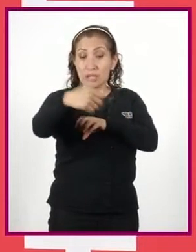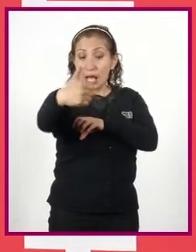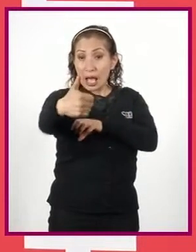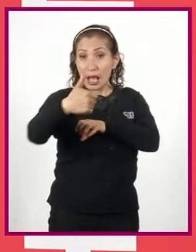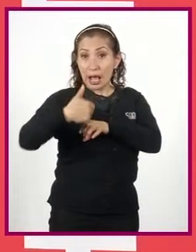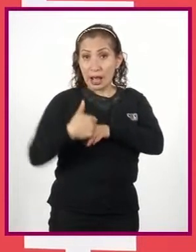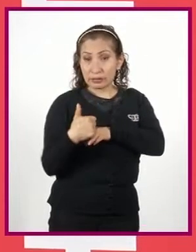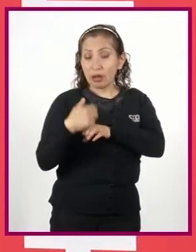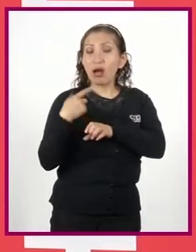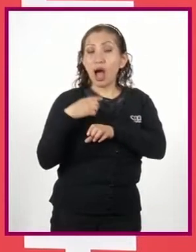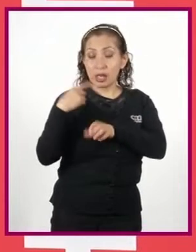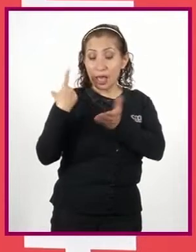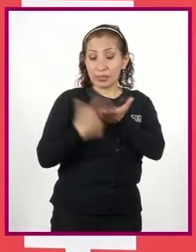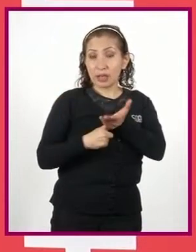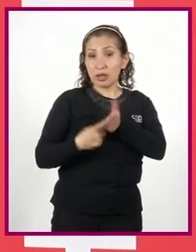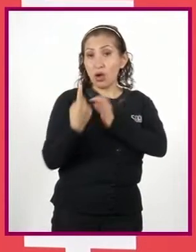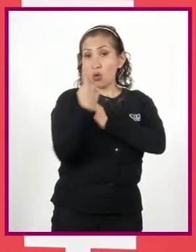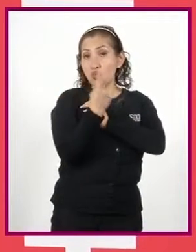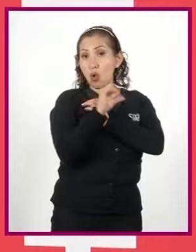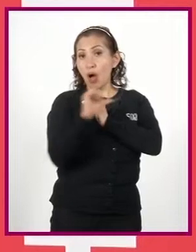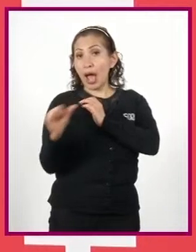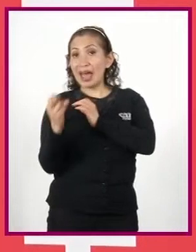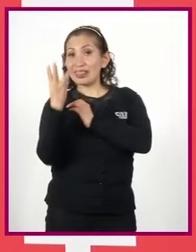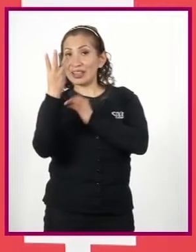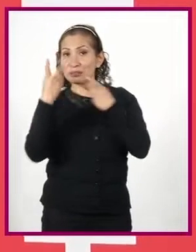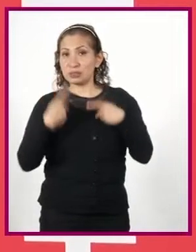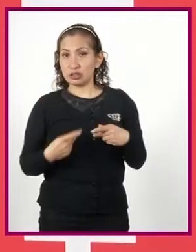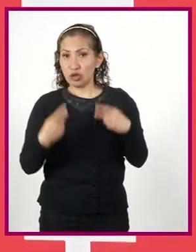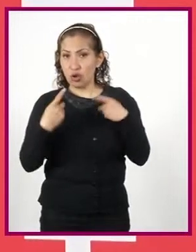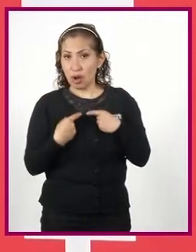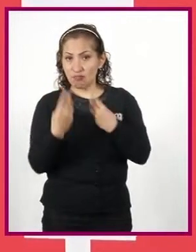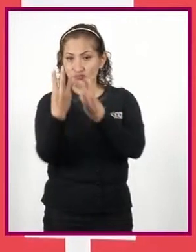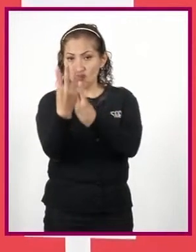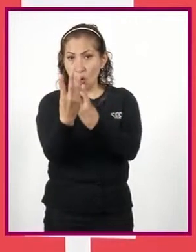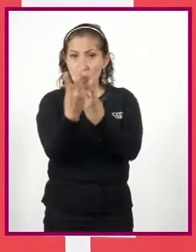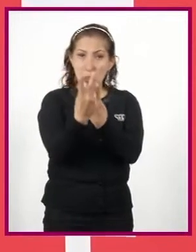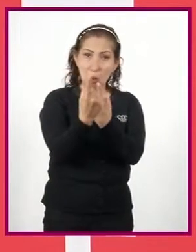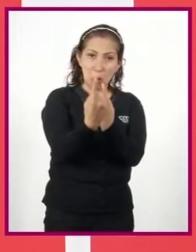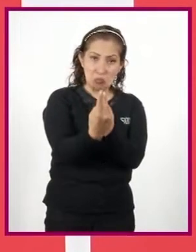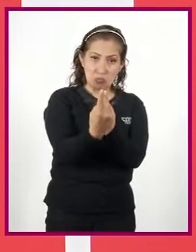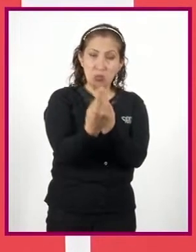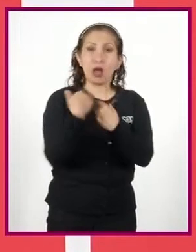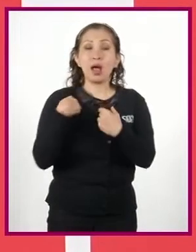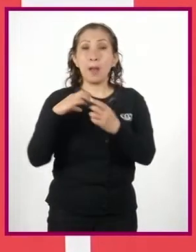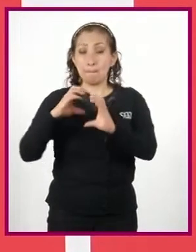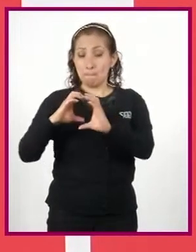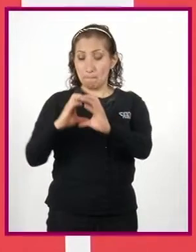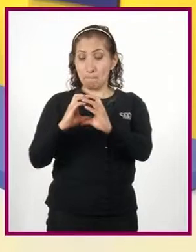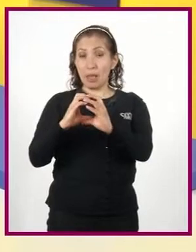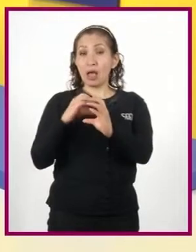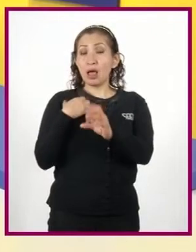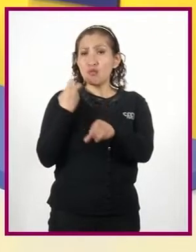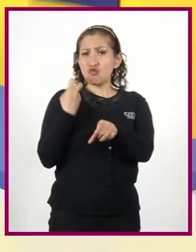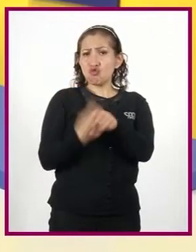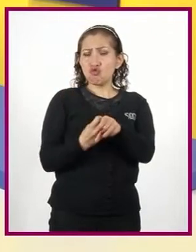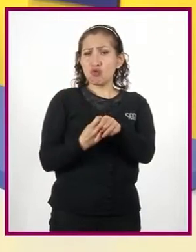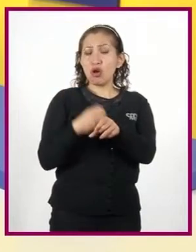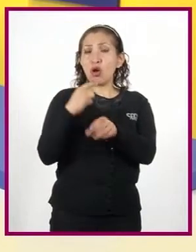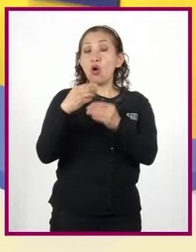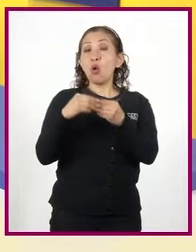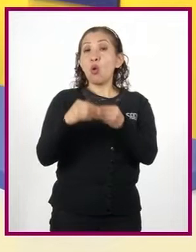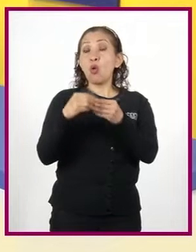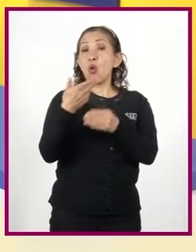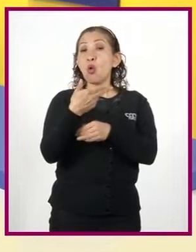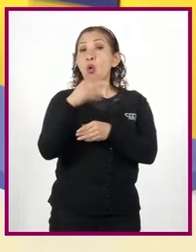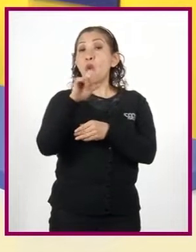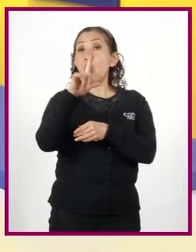uno compuesto de 1 a 3 miembros. Usaban una pelota de hule macizo. Solamente